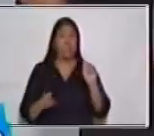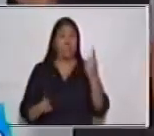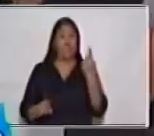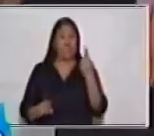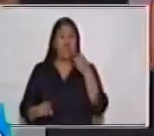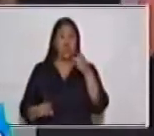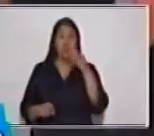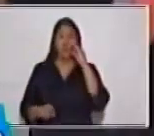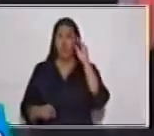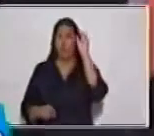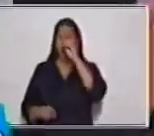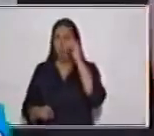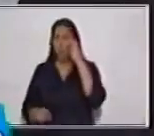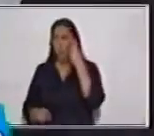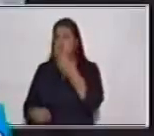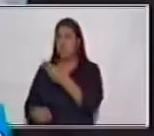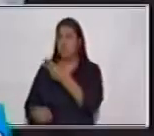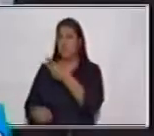si tienen el mismo